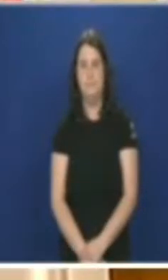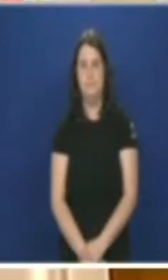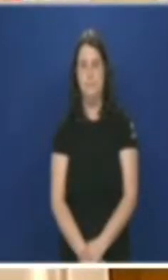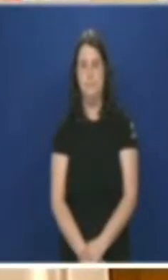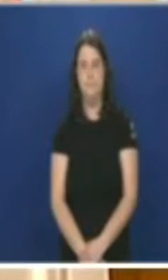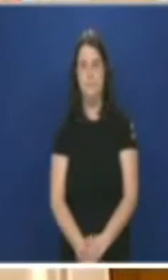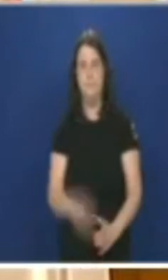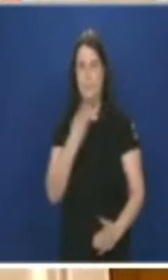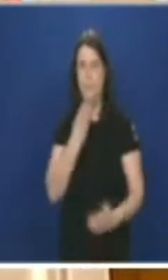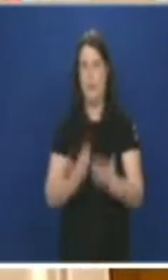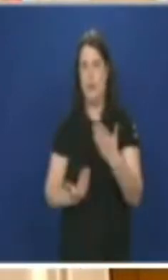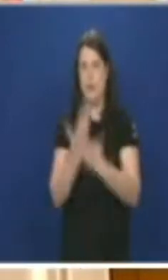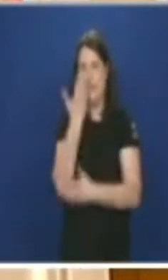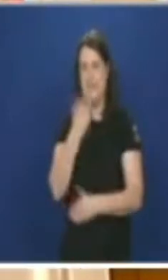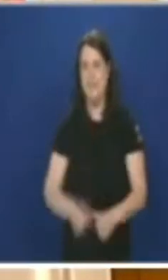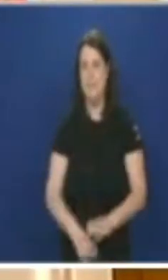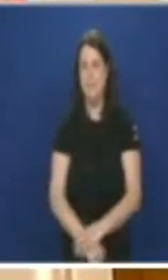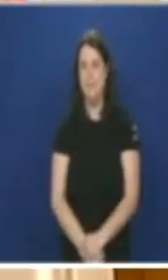Bo día.